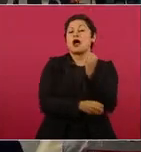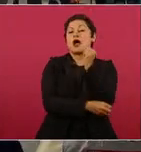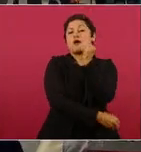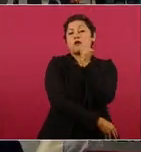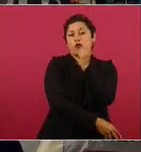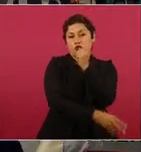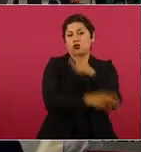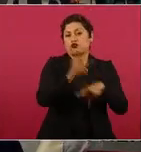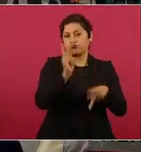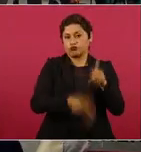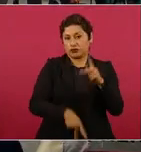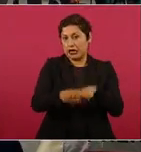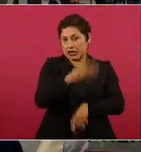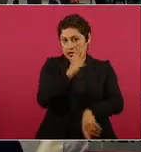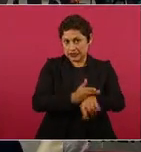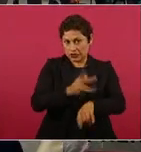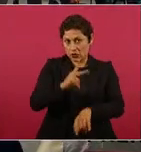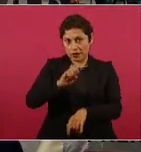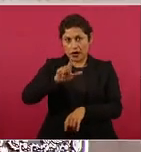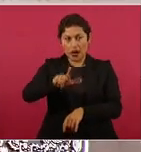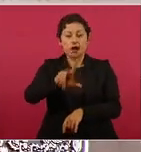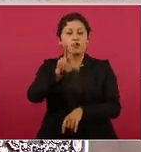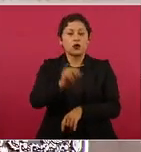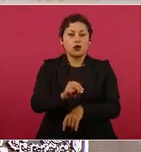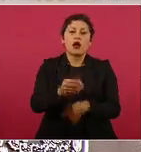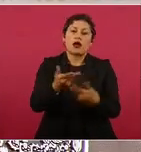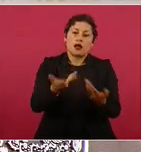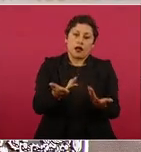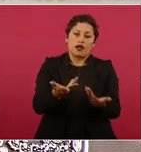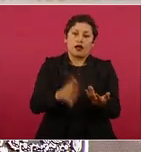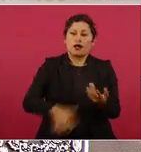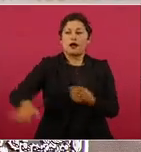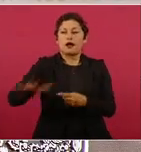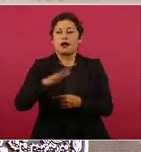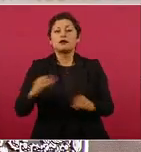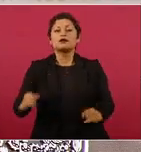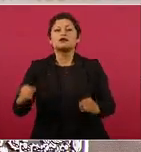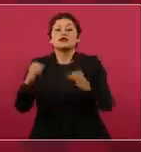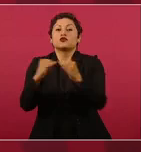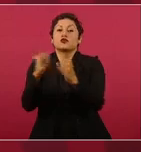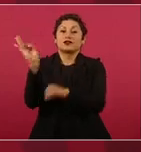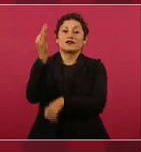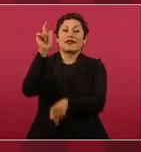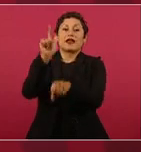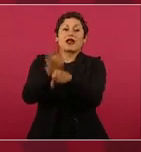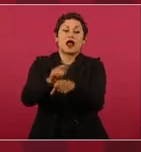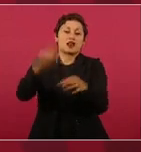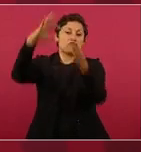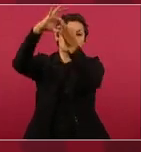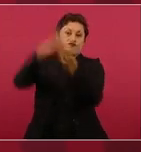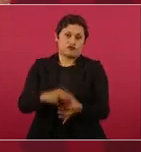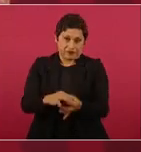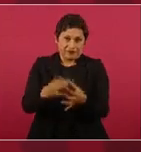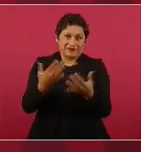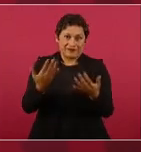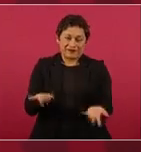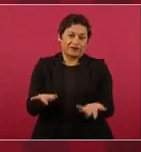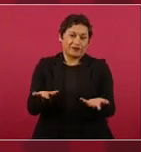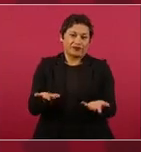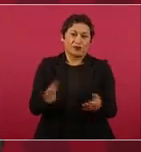causa, pues las instituciones federales tenemos todavía mayor asidero legal, digamos,